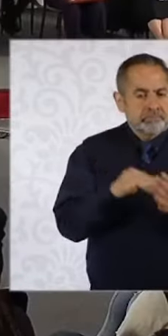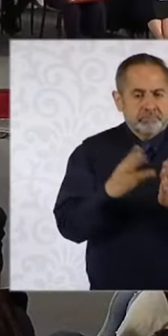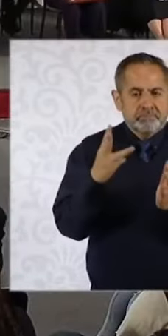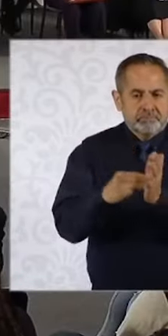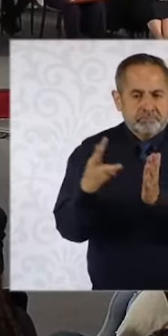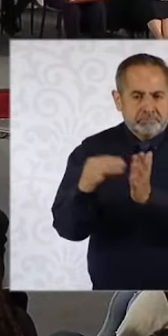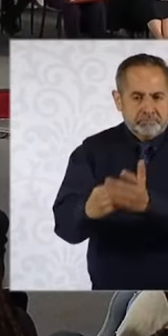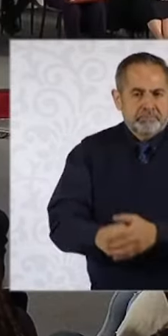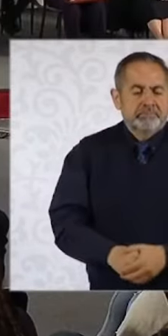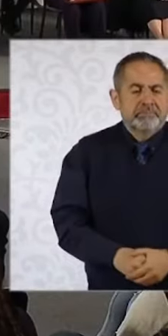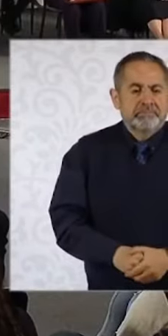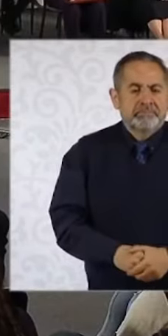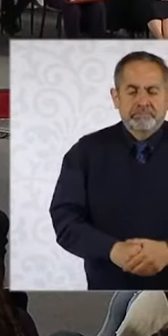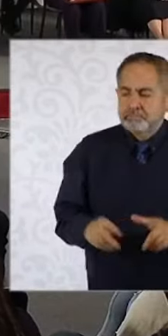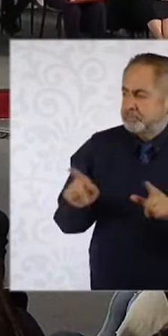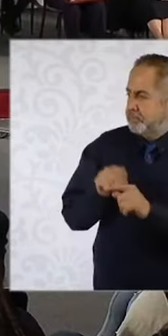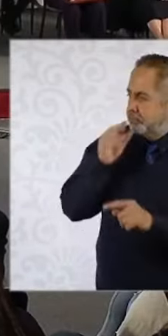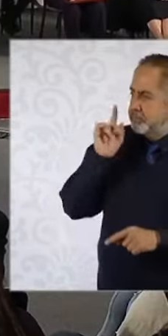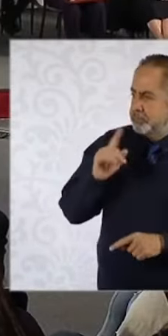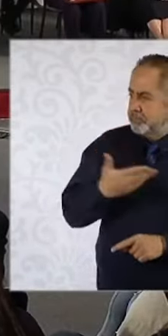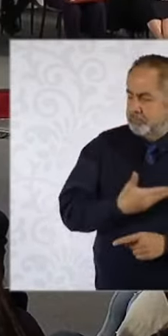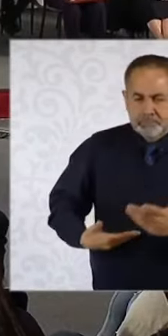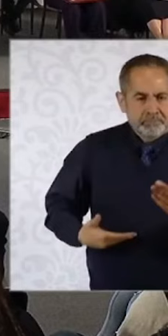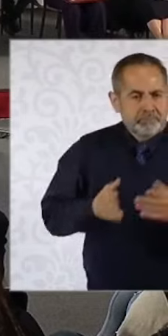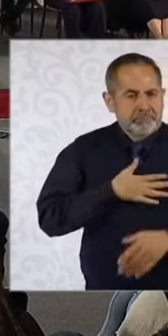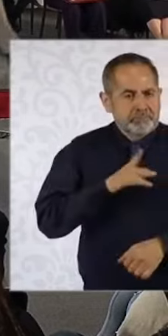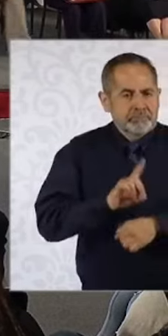Es cuanto, presidenta. Buenos días.